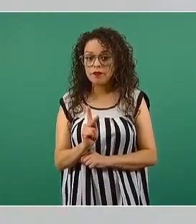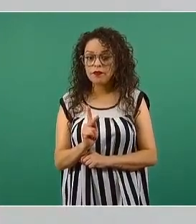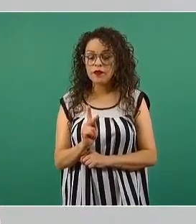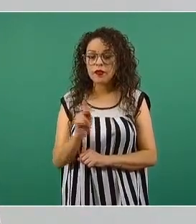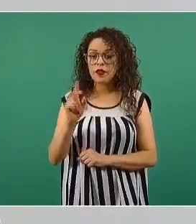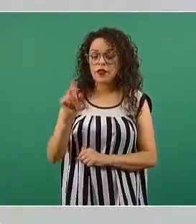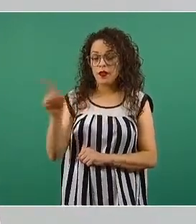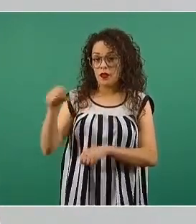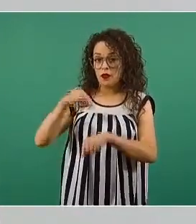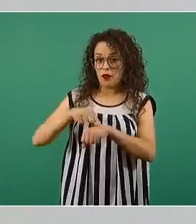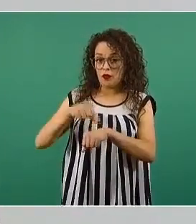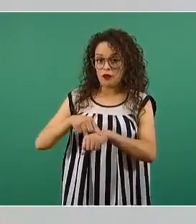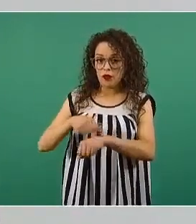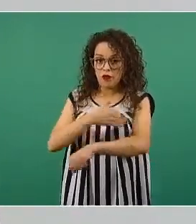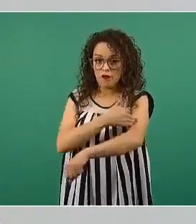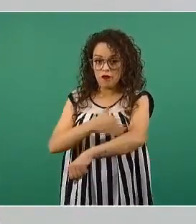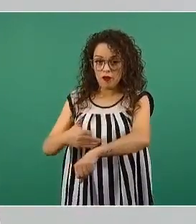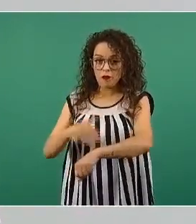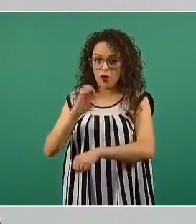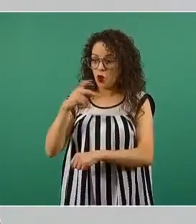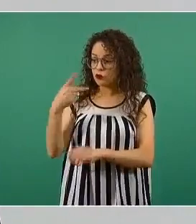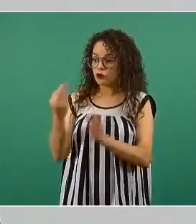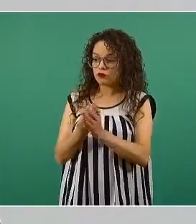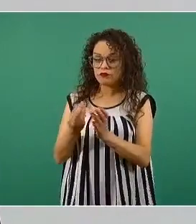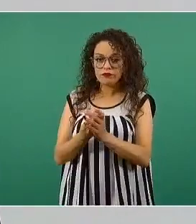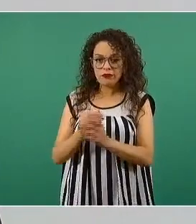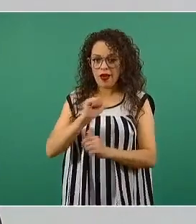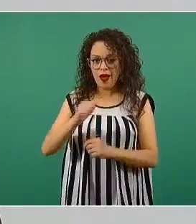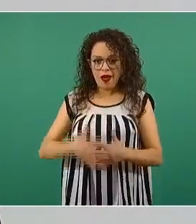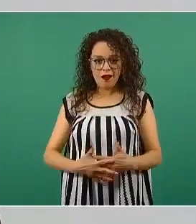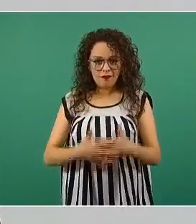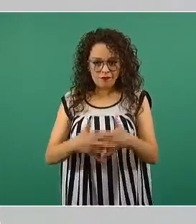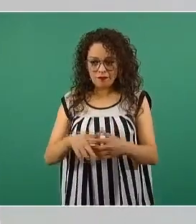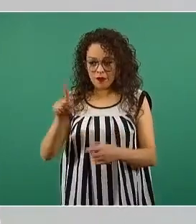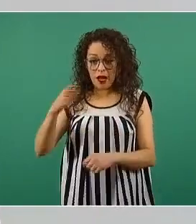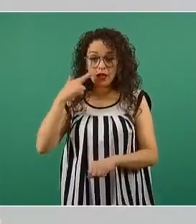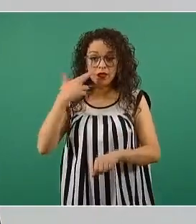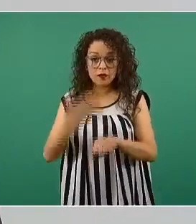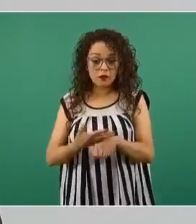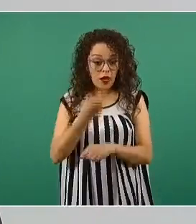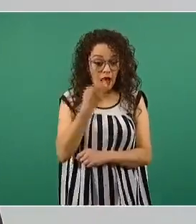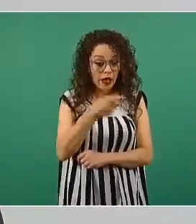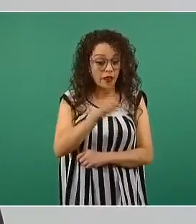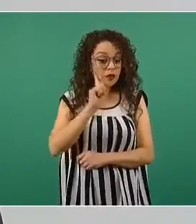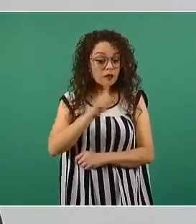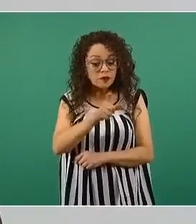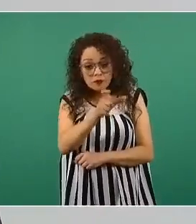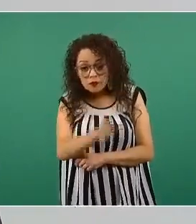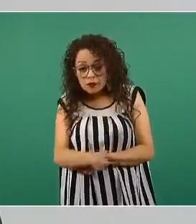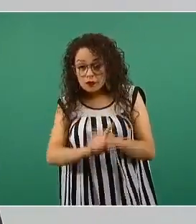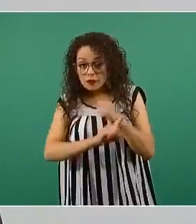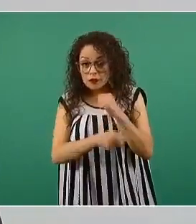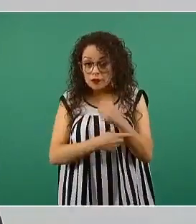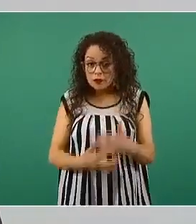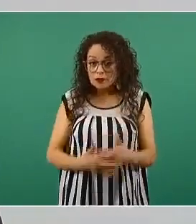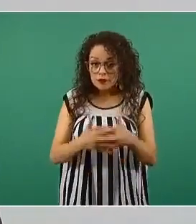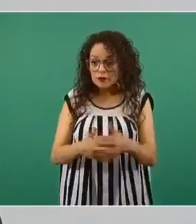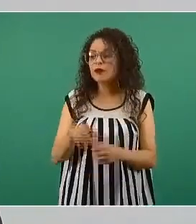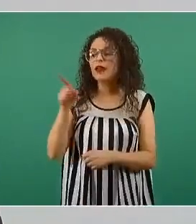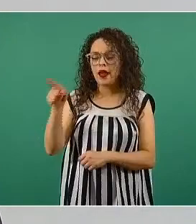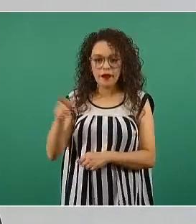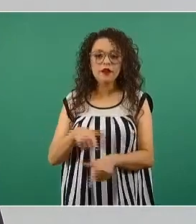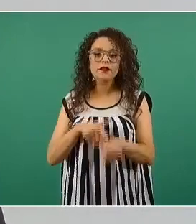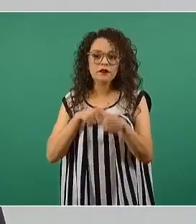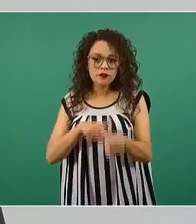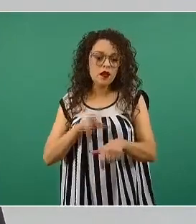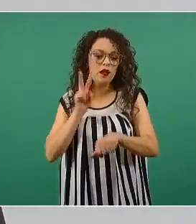familiar o el médico ginecobstetra, quien está a cargo de esas mujeres, porque son realmente quienes las van a seguir durante el